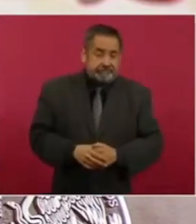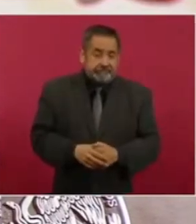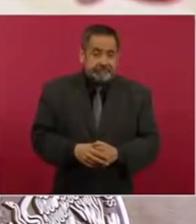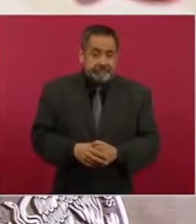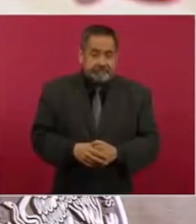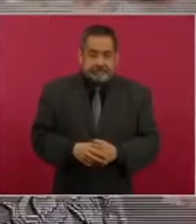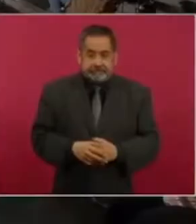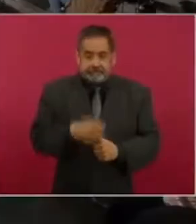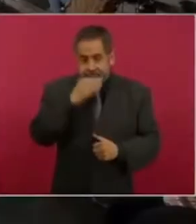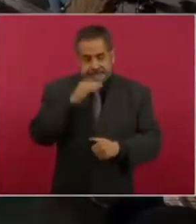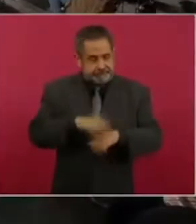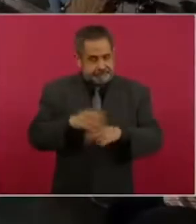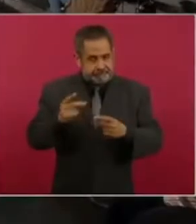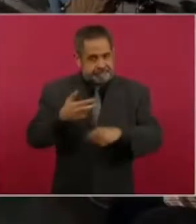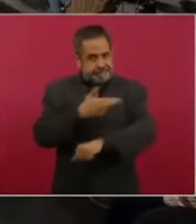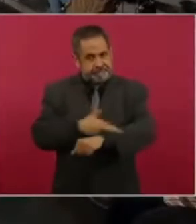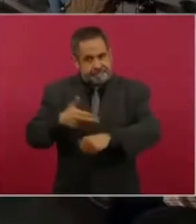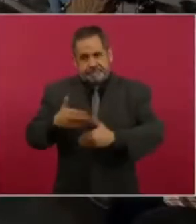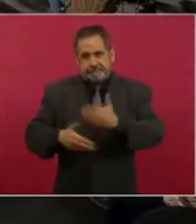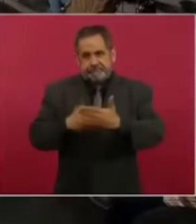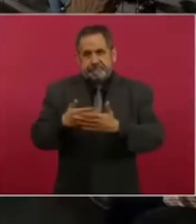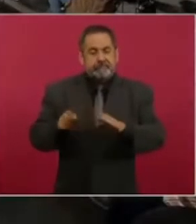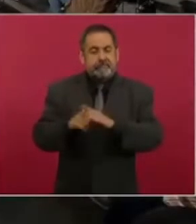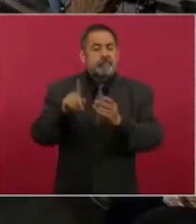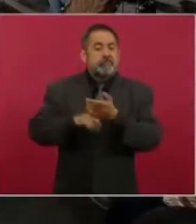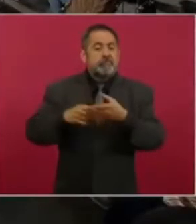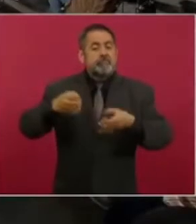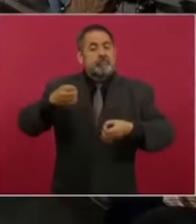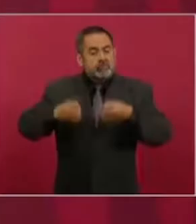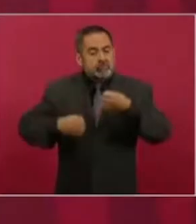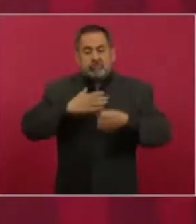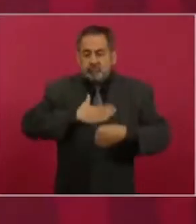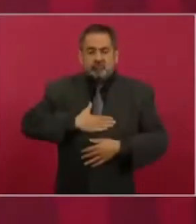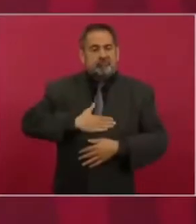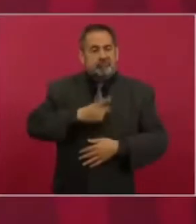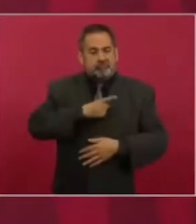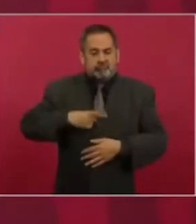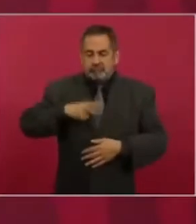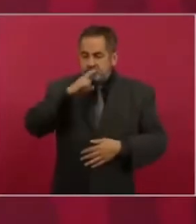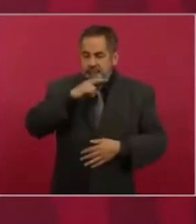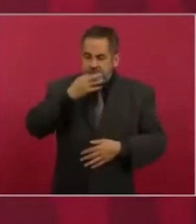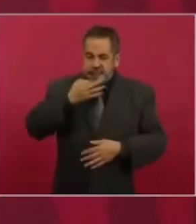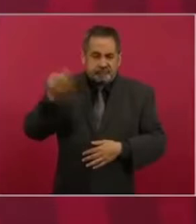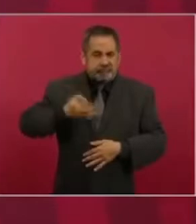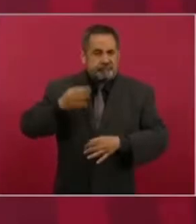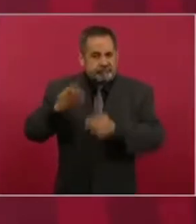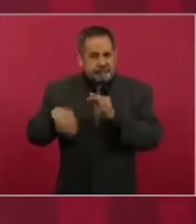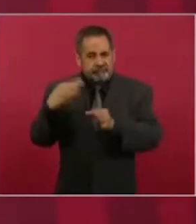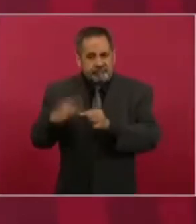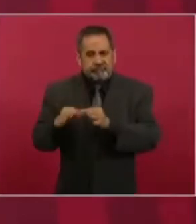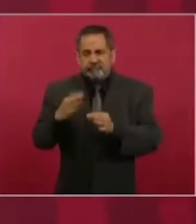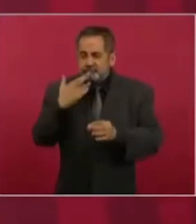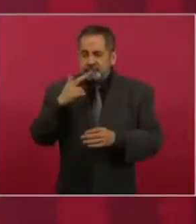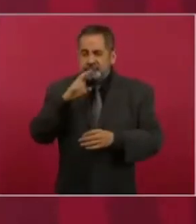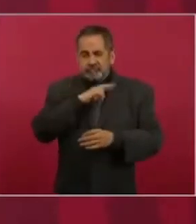y que actúen, que la justicia tiene que ser pronta, expedita.